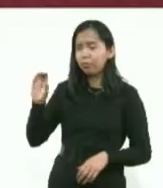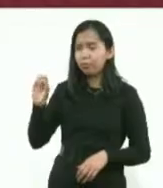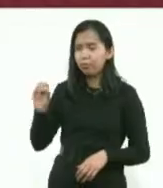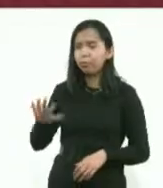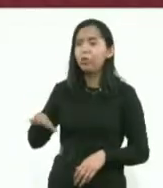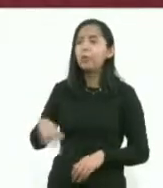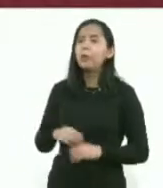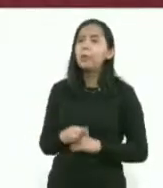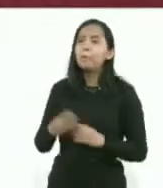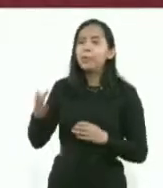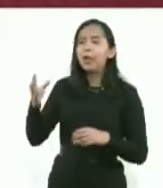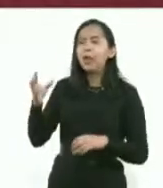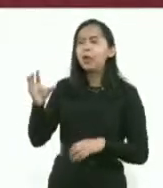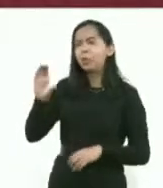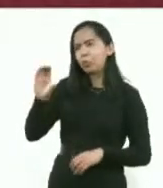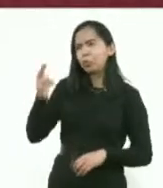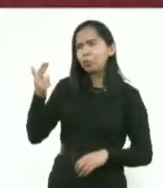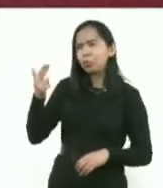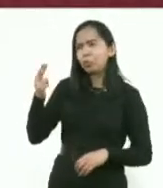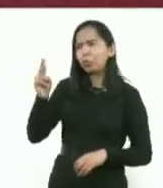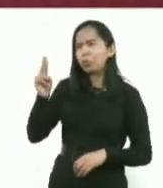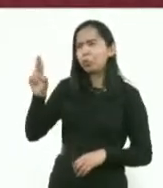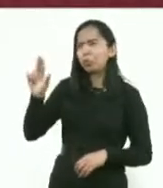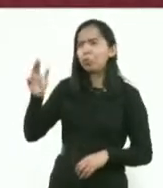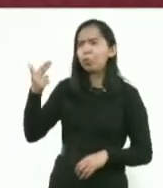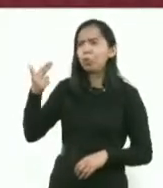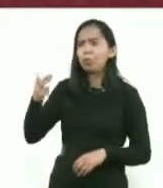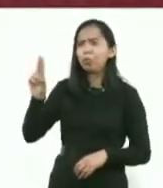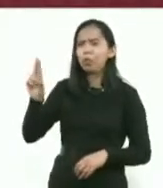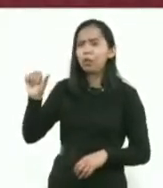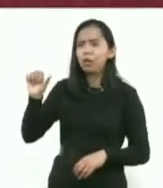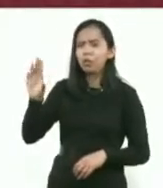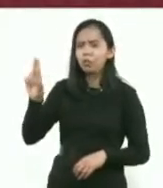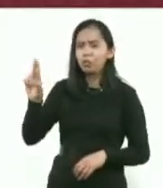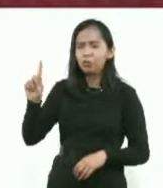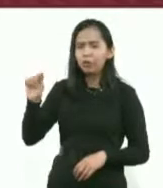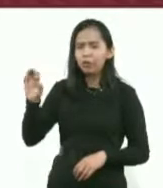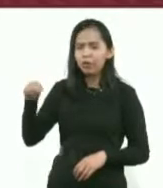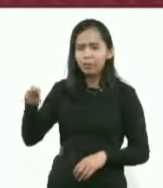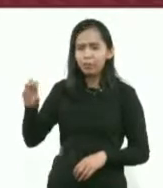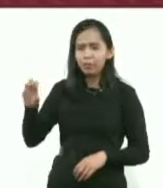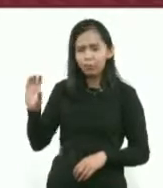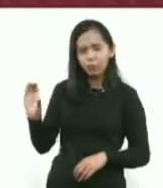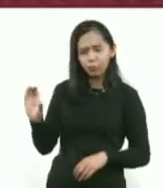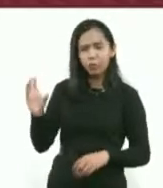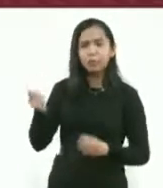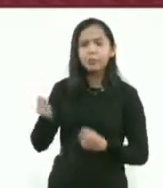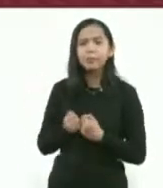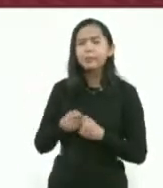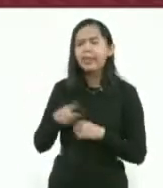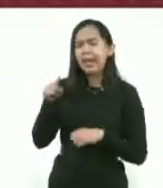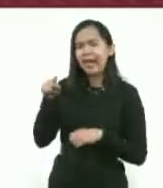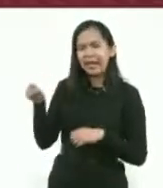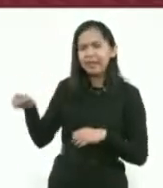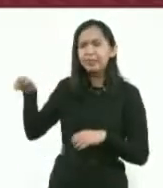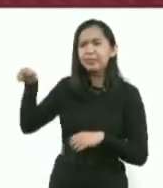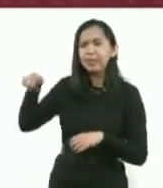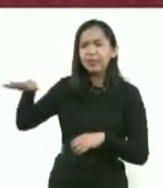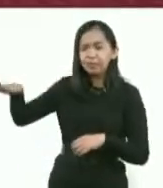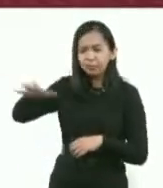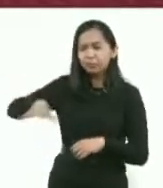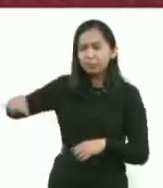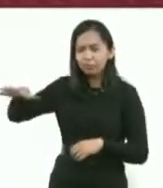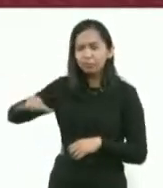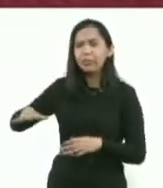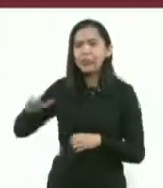Anzures, en la Cuauhtémoc. Esas son como la zona donde, pues, sobre todo es donde hay